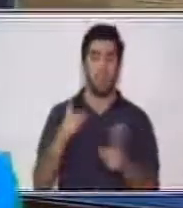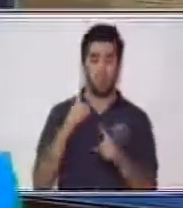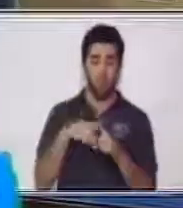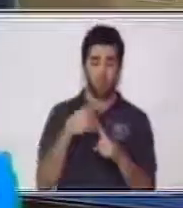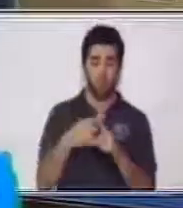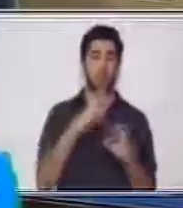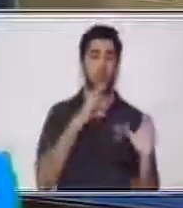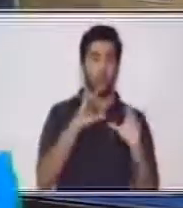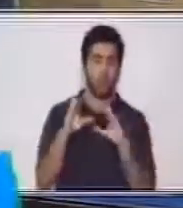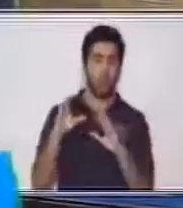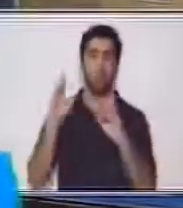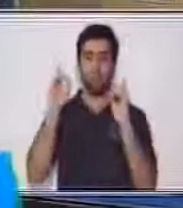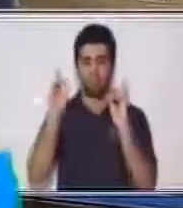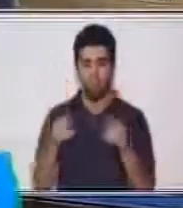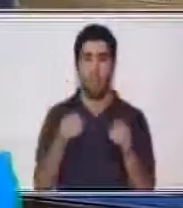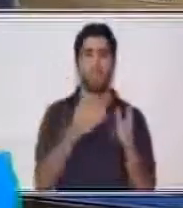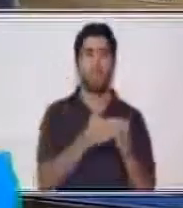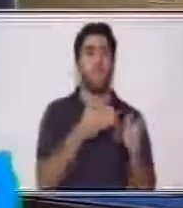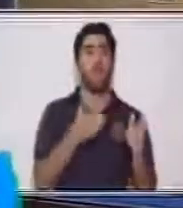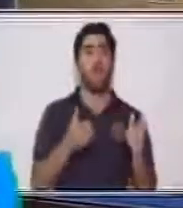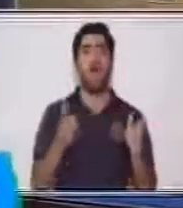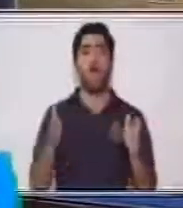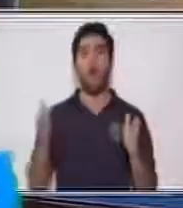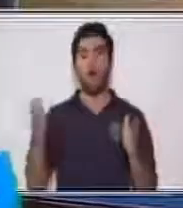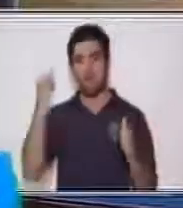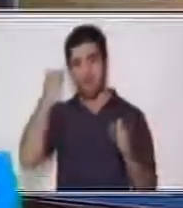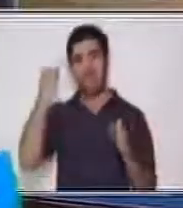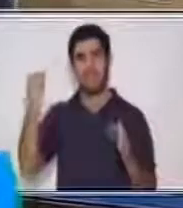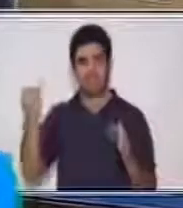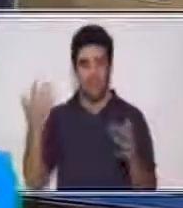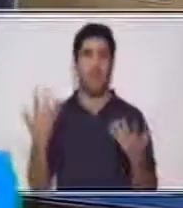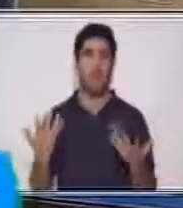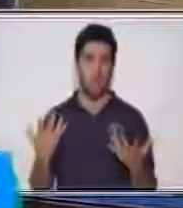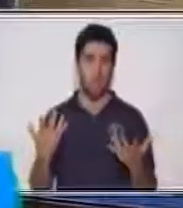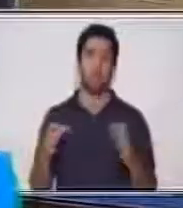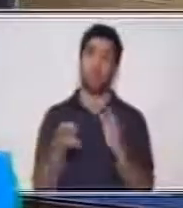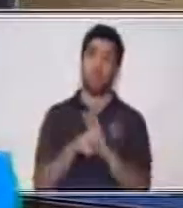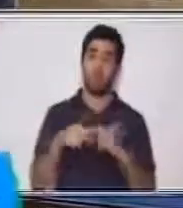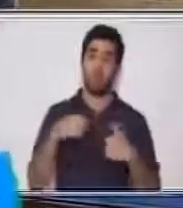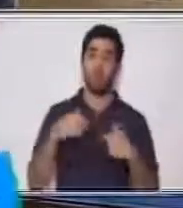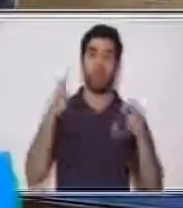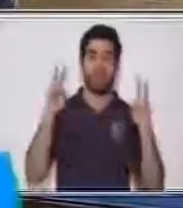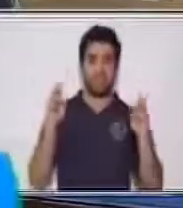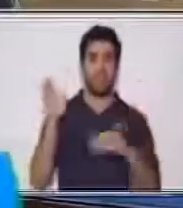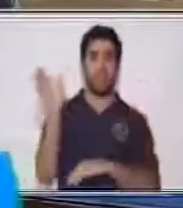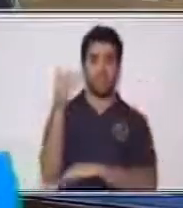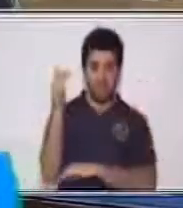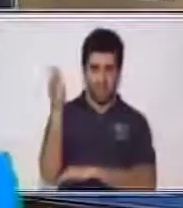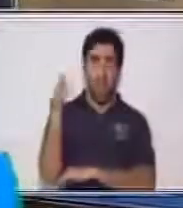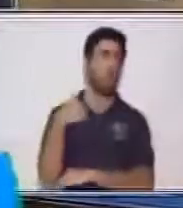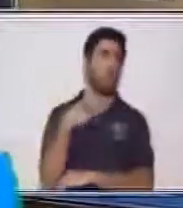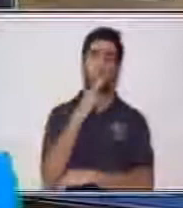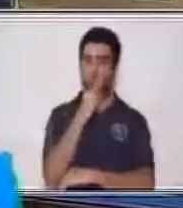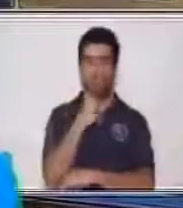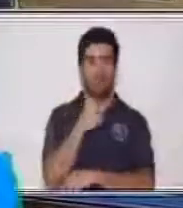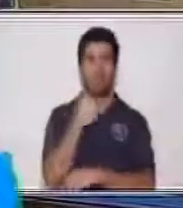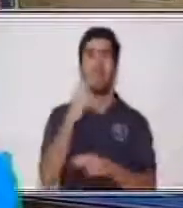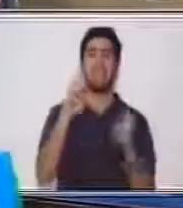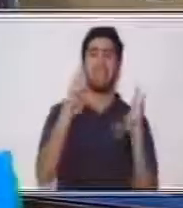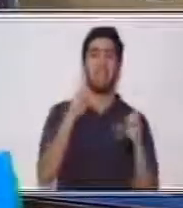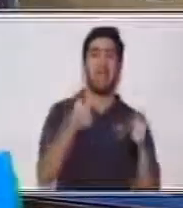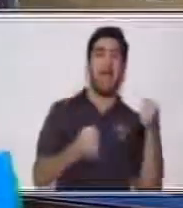demás tenga un orden de ideas. Si yo les hablo a ustedes de la bandera, yo no les voy a hablar de carros, o